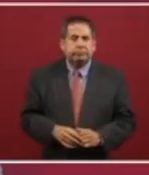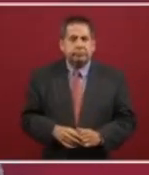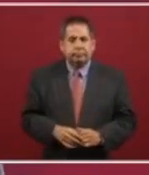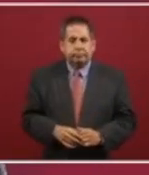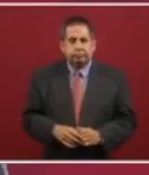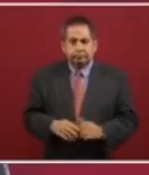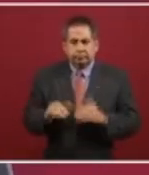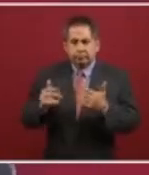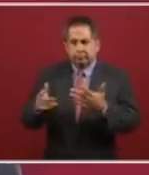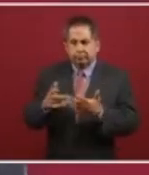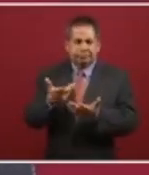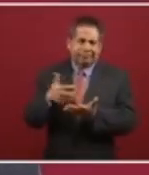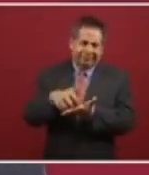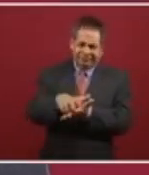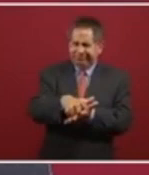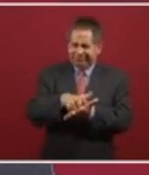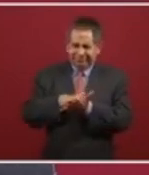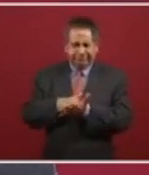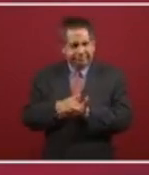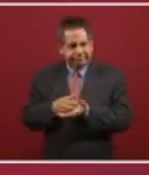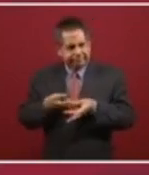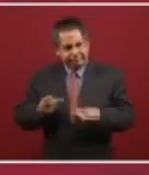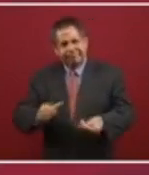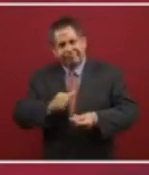Están a favor de la austeridad.